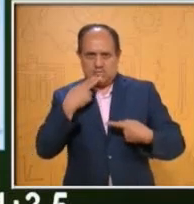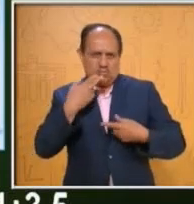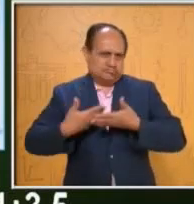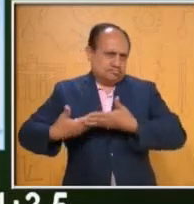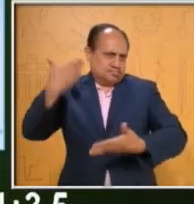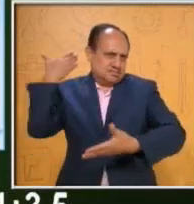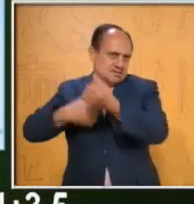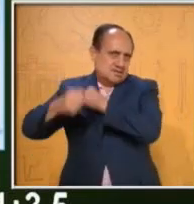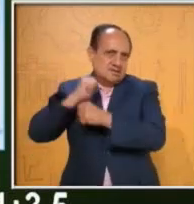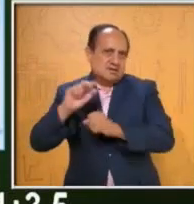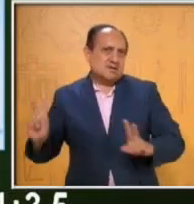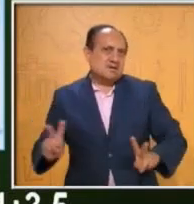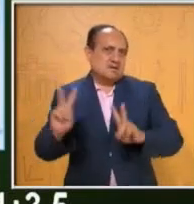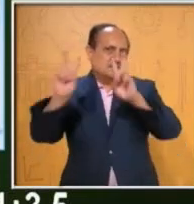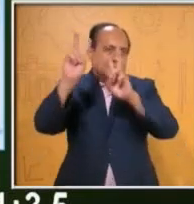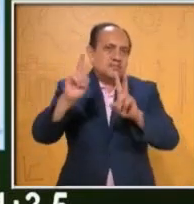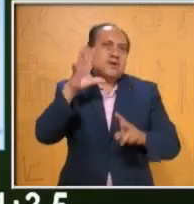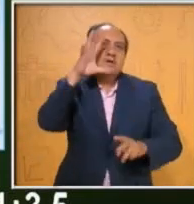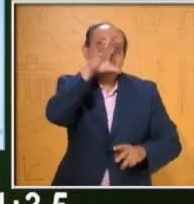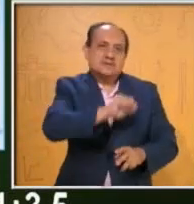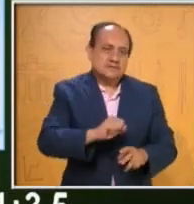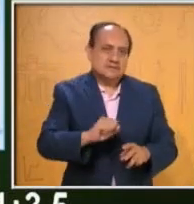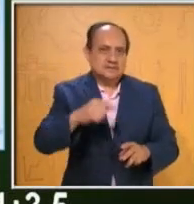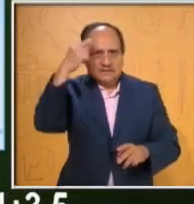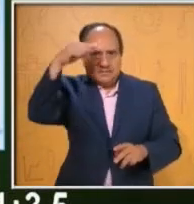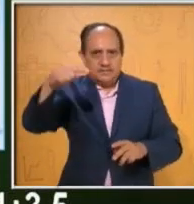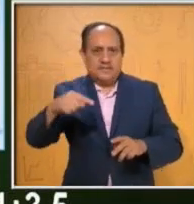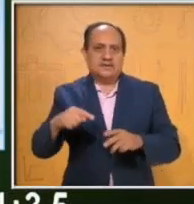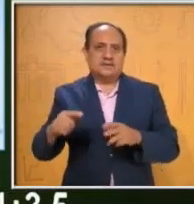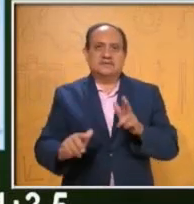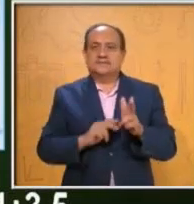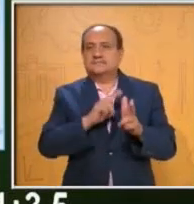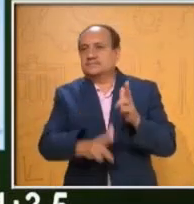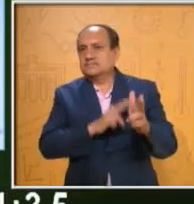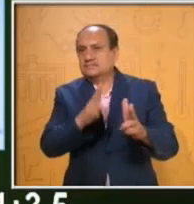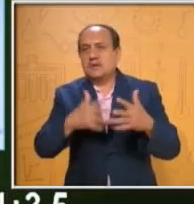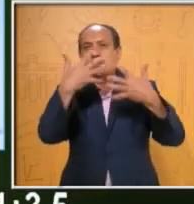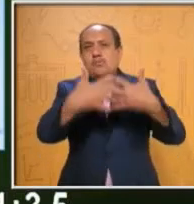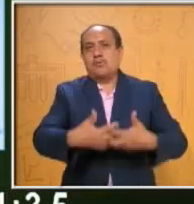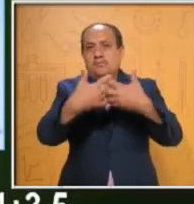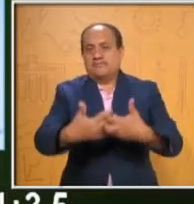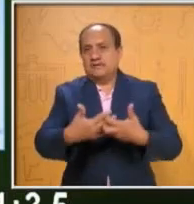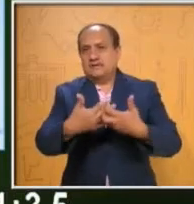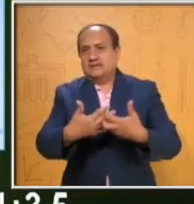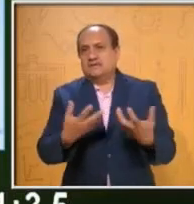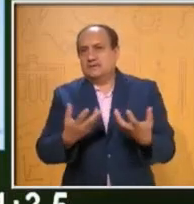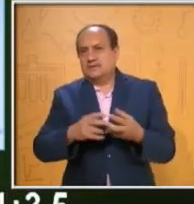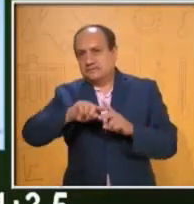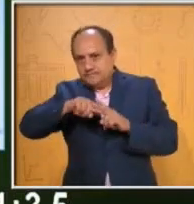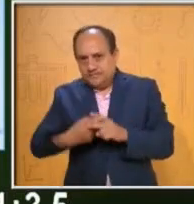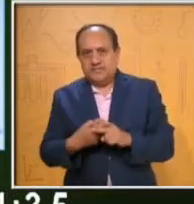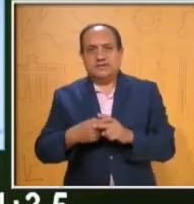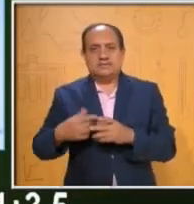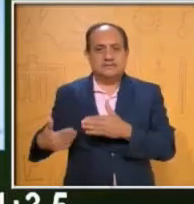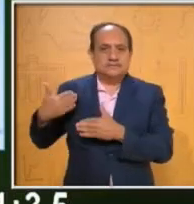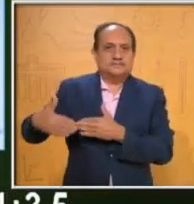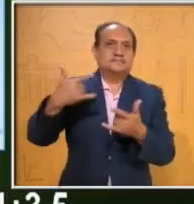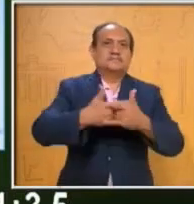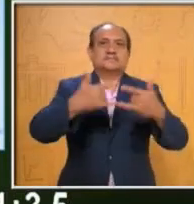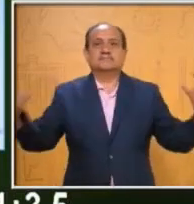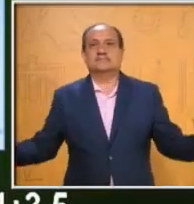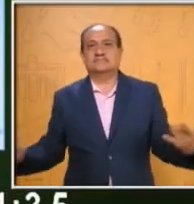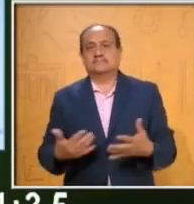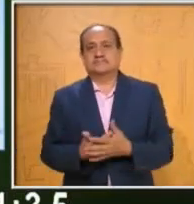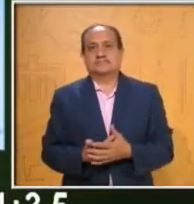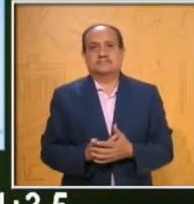vez el vapor generado por calor para mover maquinaria, lo que dio origen al periodo histórico conocido